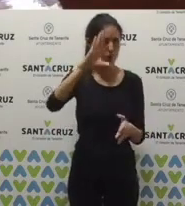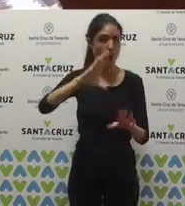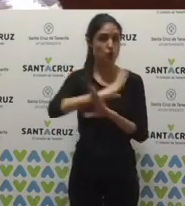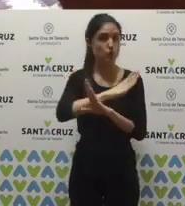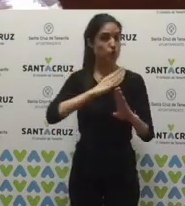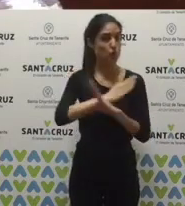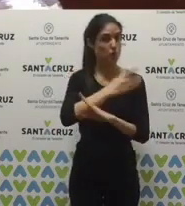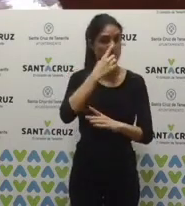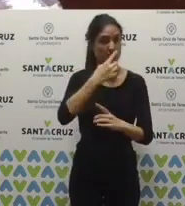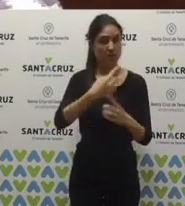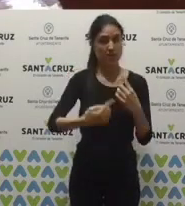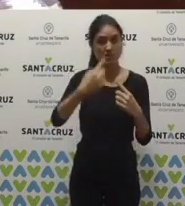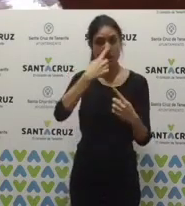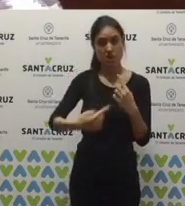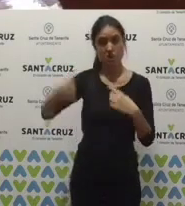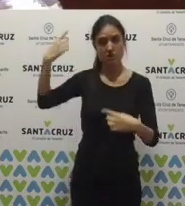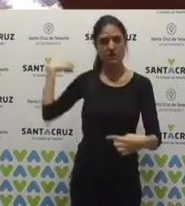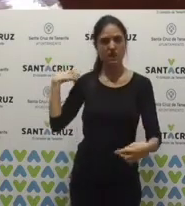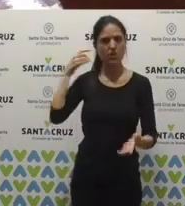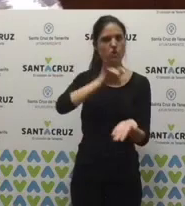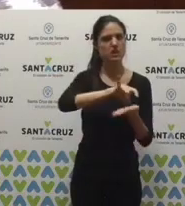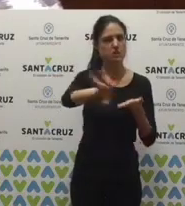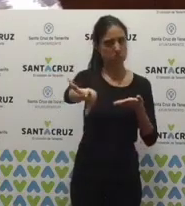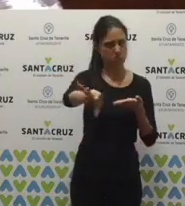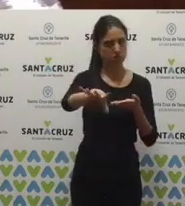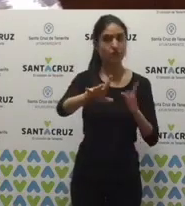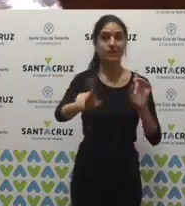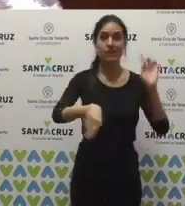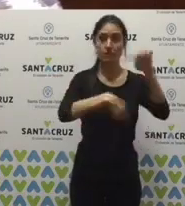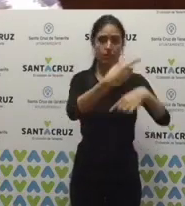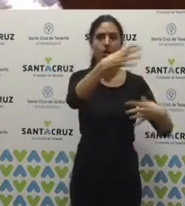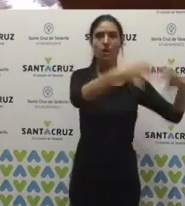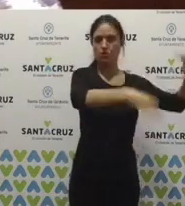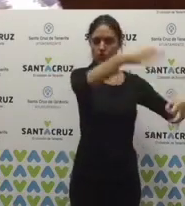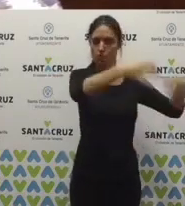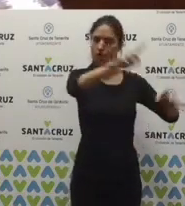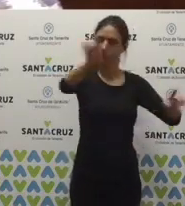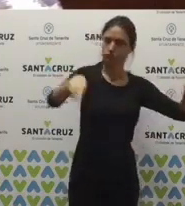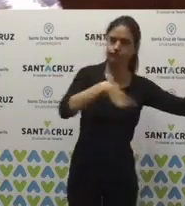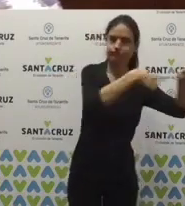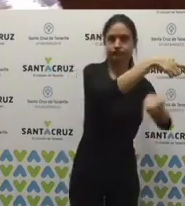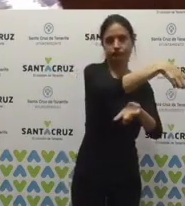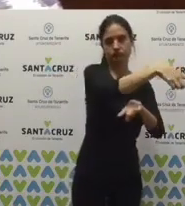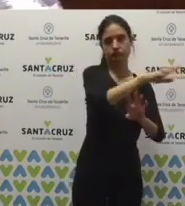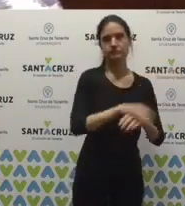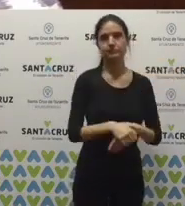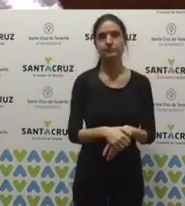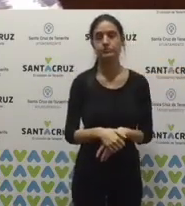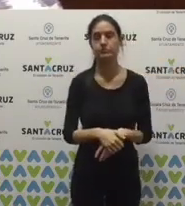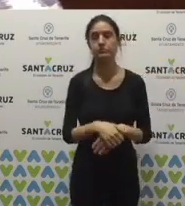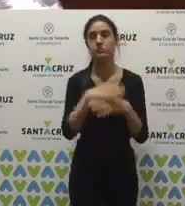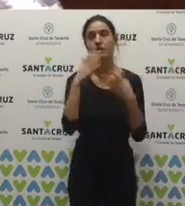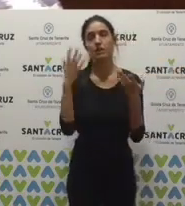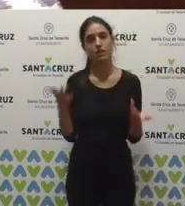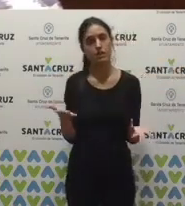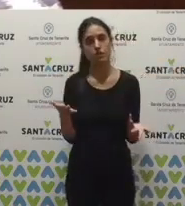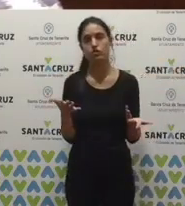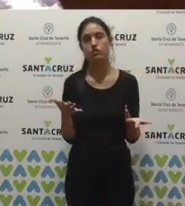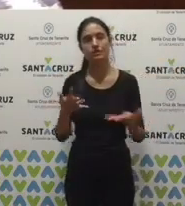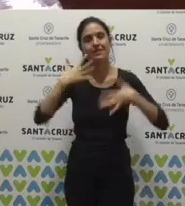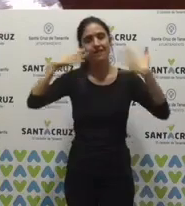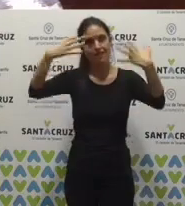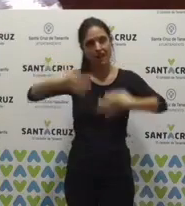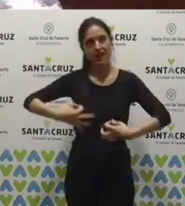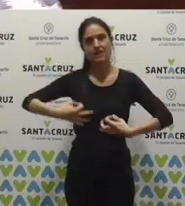revertido posteriormente declarado nulo por los tribunales por lo tanto garantía